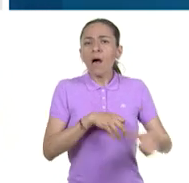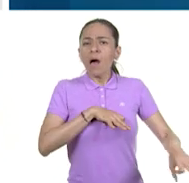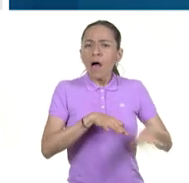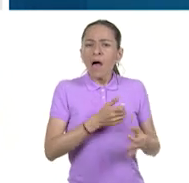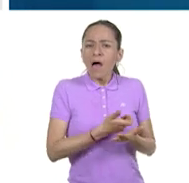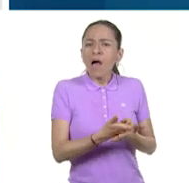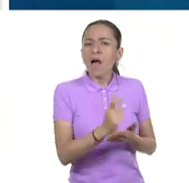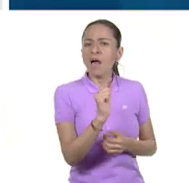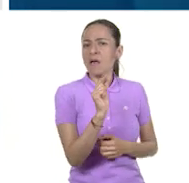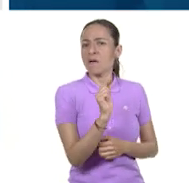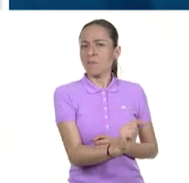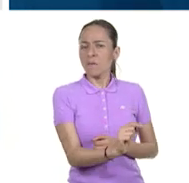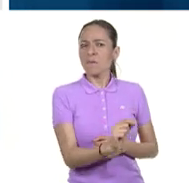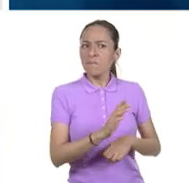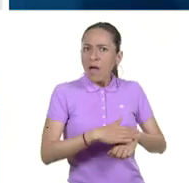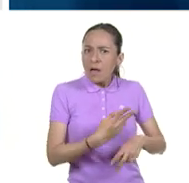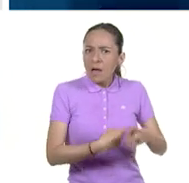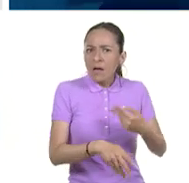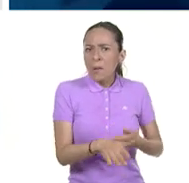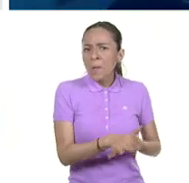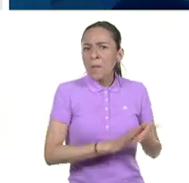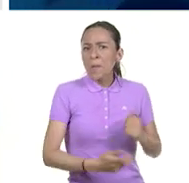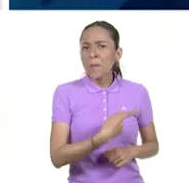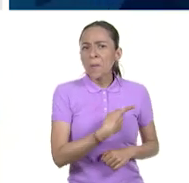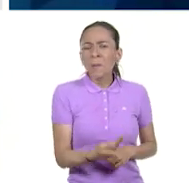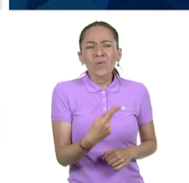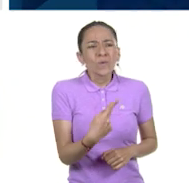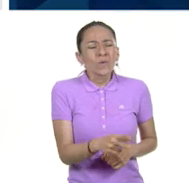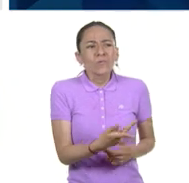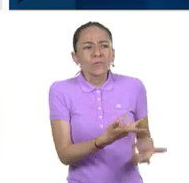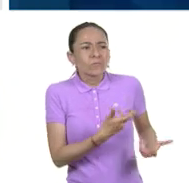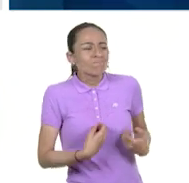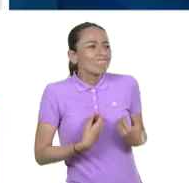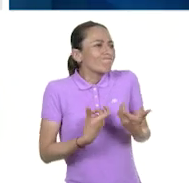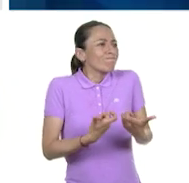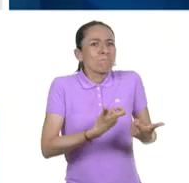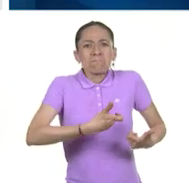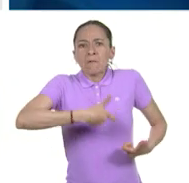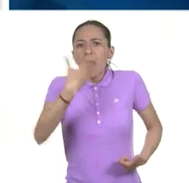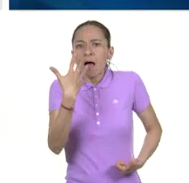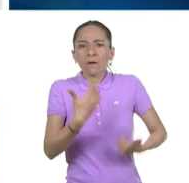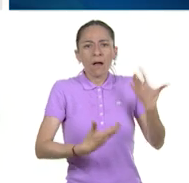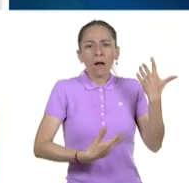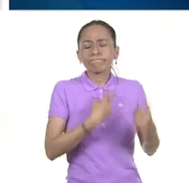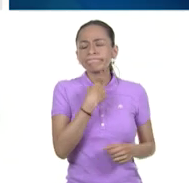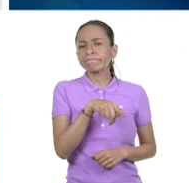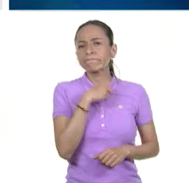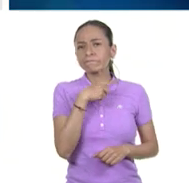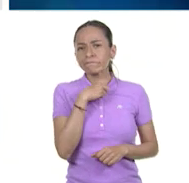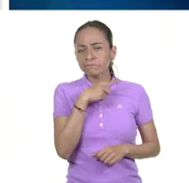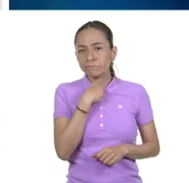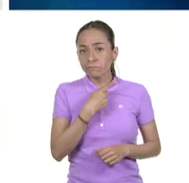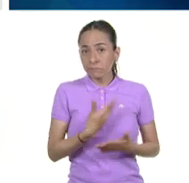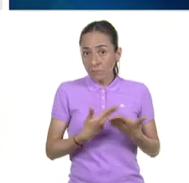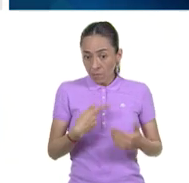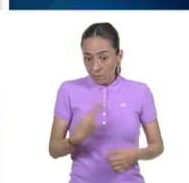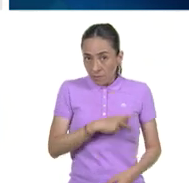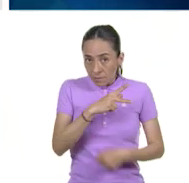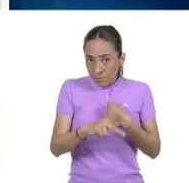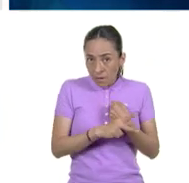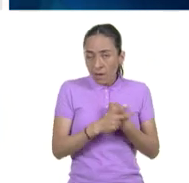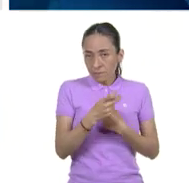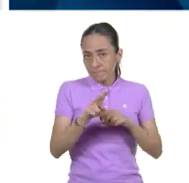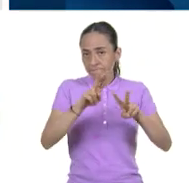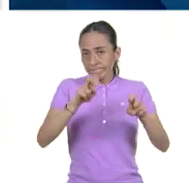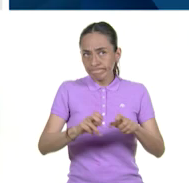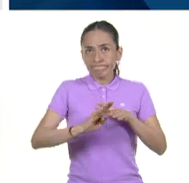remunerados, el aumento de la pobreza y del encarecimiento de vida. Para entender el reto al que se enfrenta nuestro país en materia de